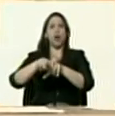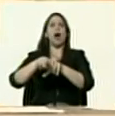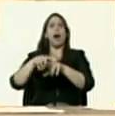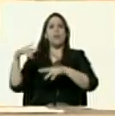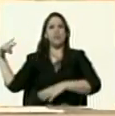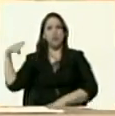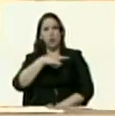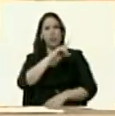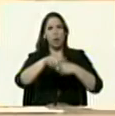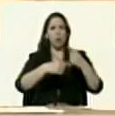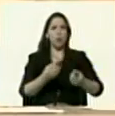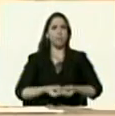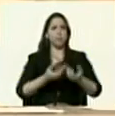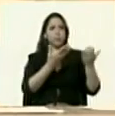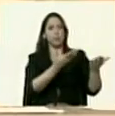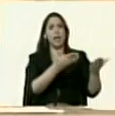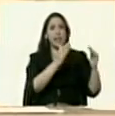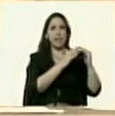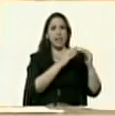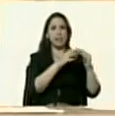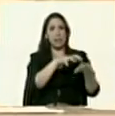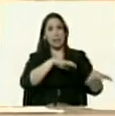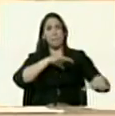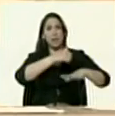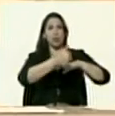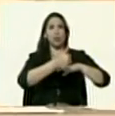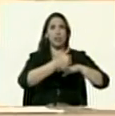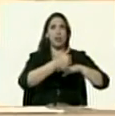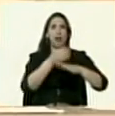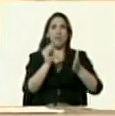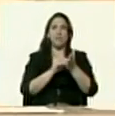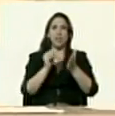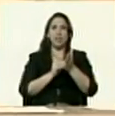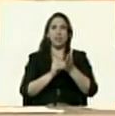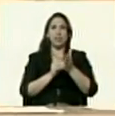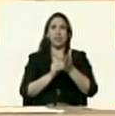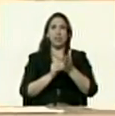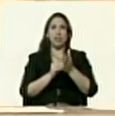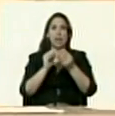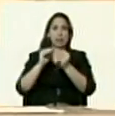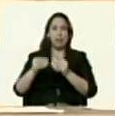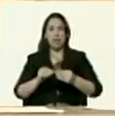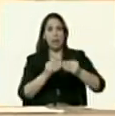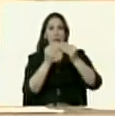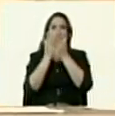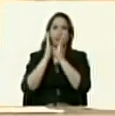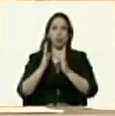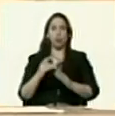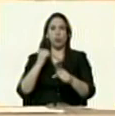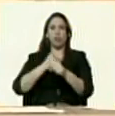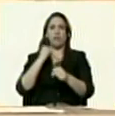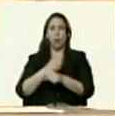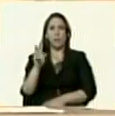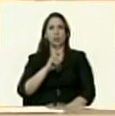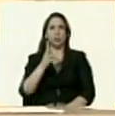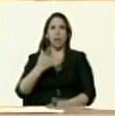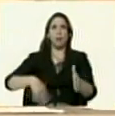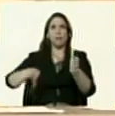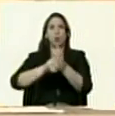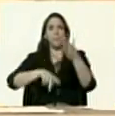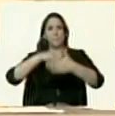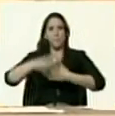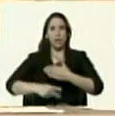casa. Y en la gran mayoría de las veces les arreglamos el estudio y el trabajo en Venezuela al regresar. ¡Plan! Vuelta a la